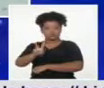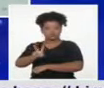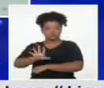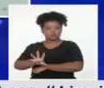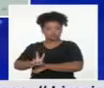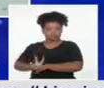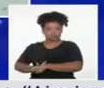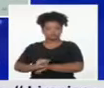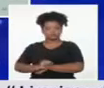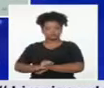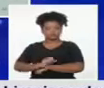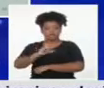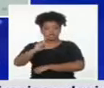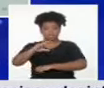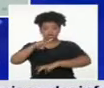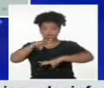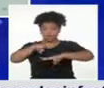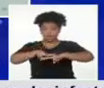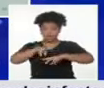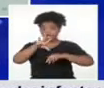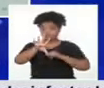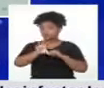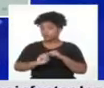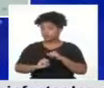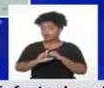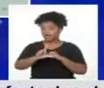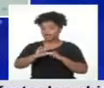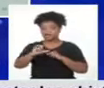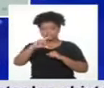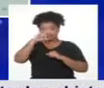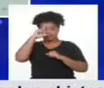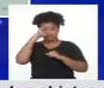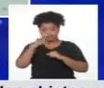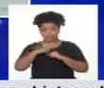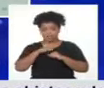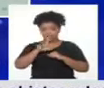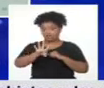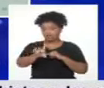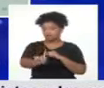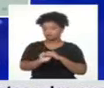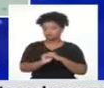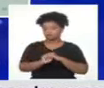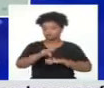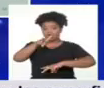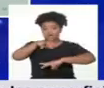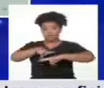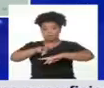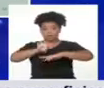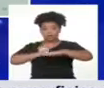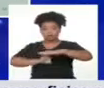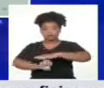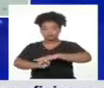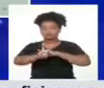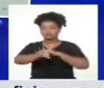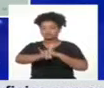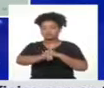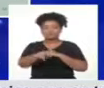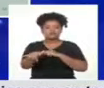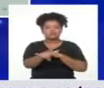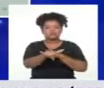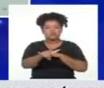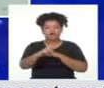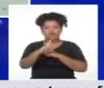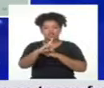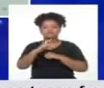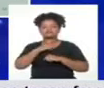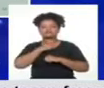Centro Habana 50, La Lisa 41, Habana del Este 39, igual que Cerro,